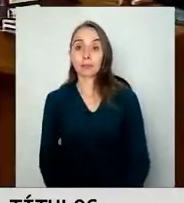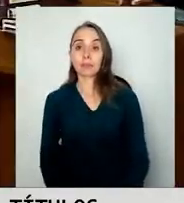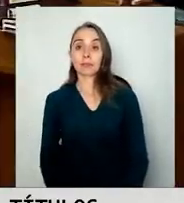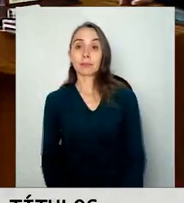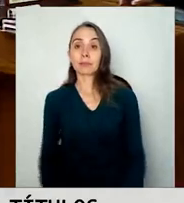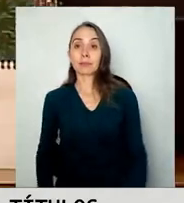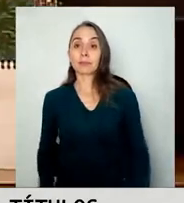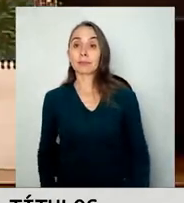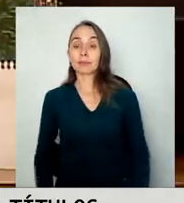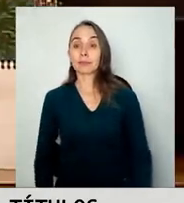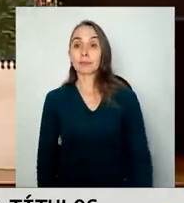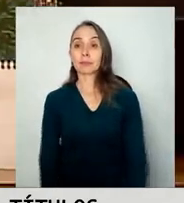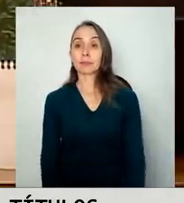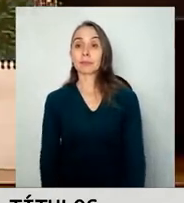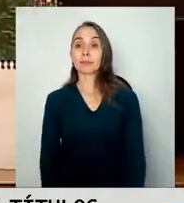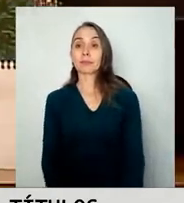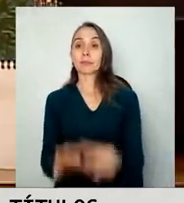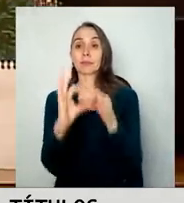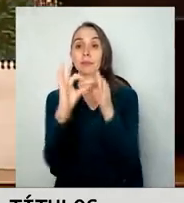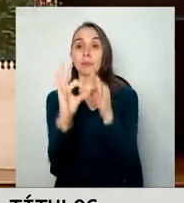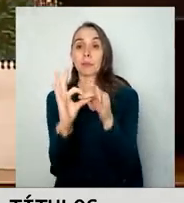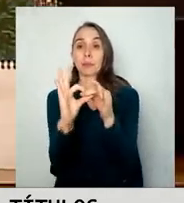Gracias diputado